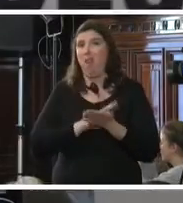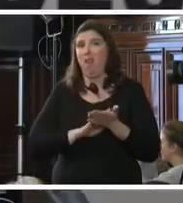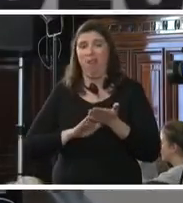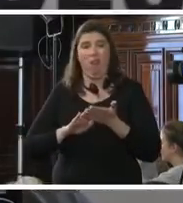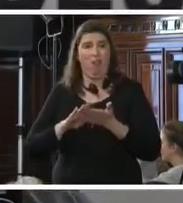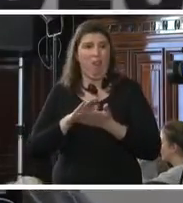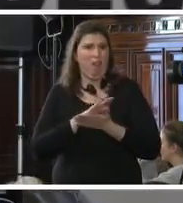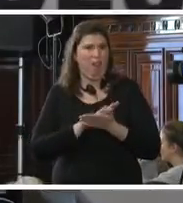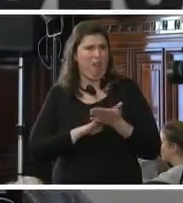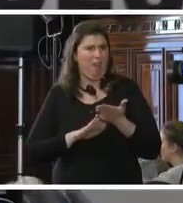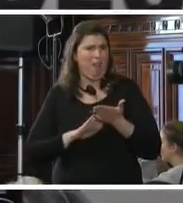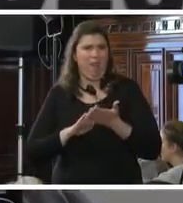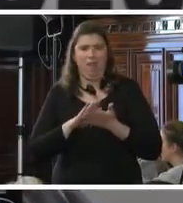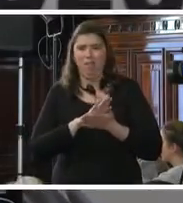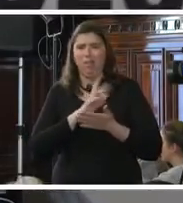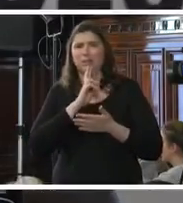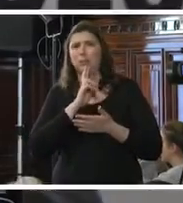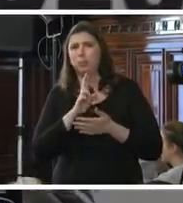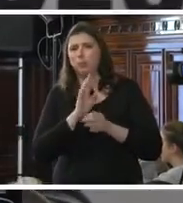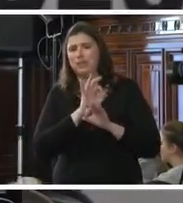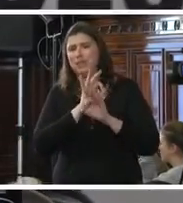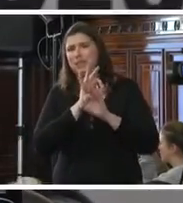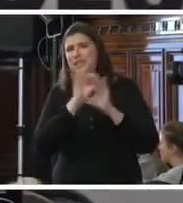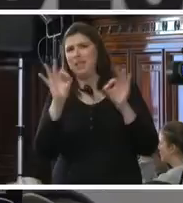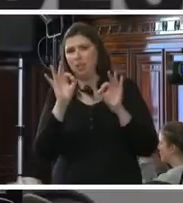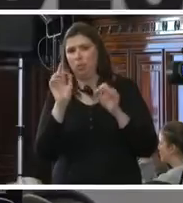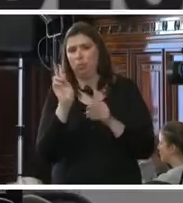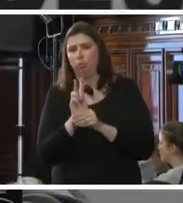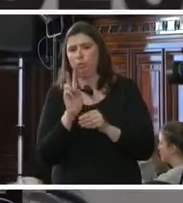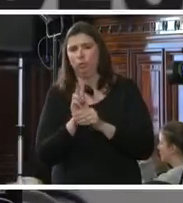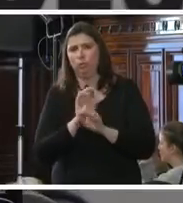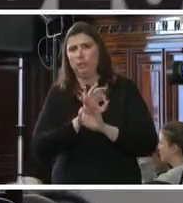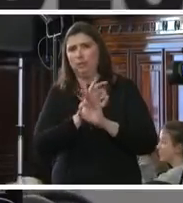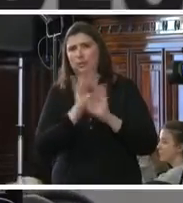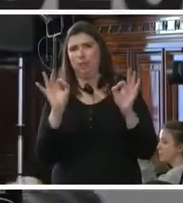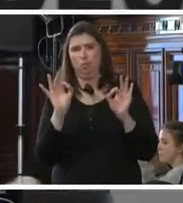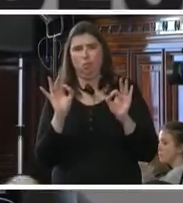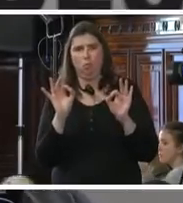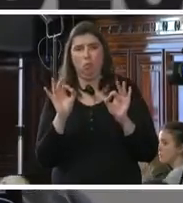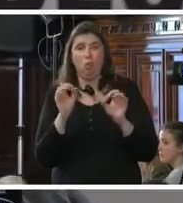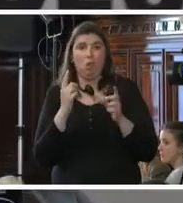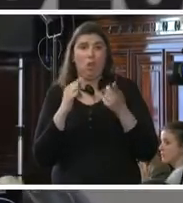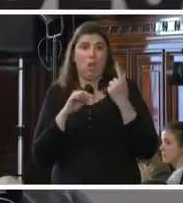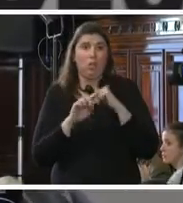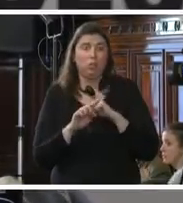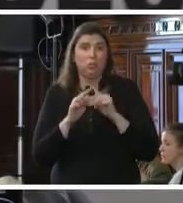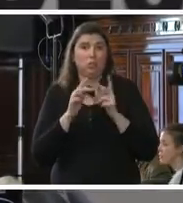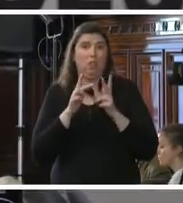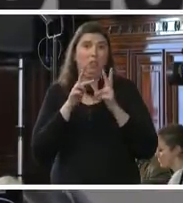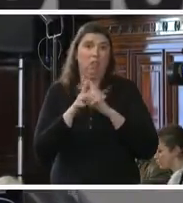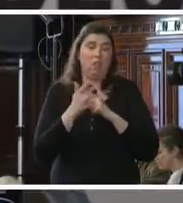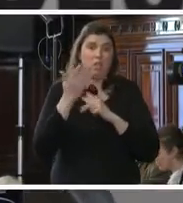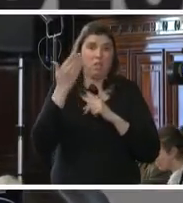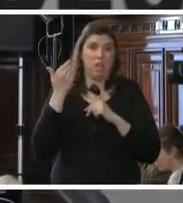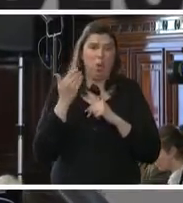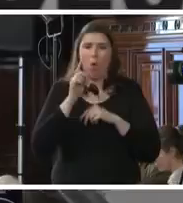absolutamente ninguna respuesta de protección. Y alegábamos, no se trata solo de